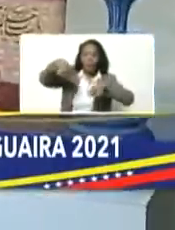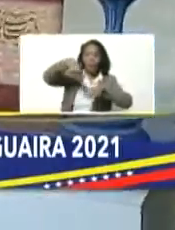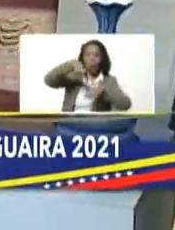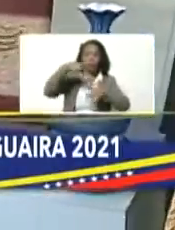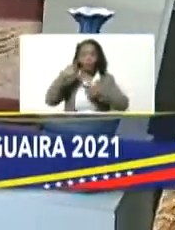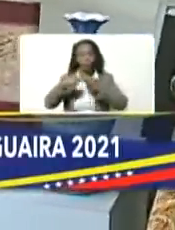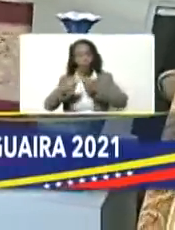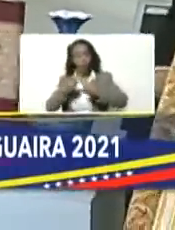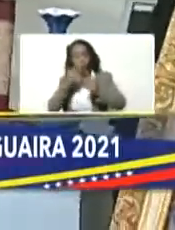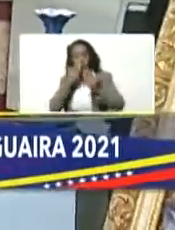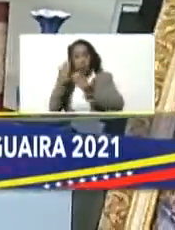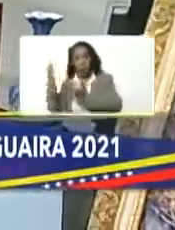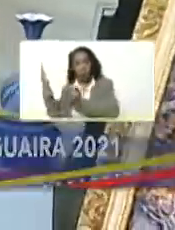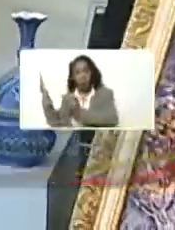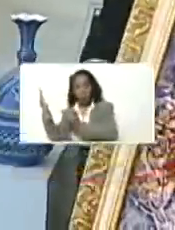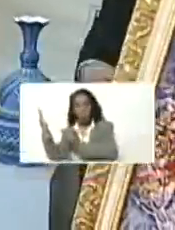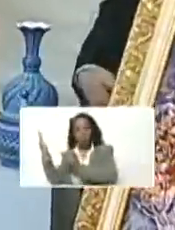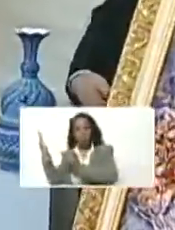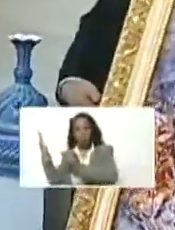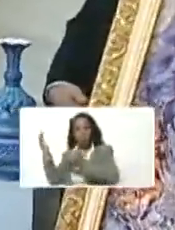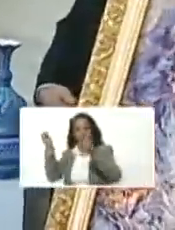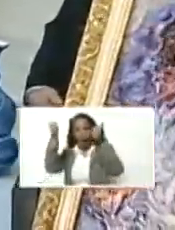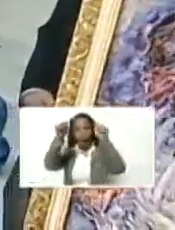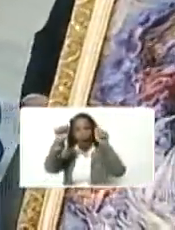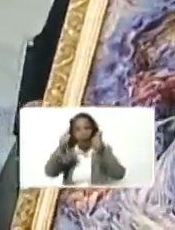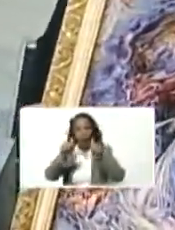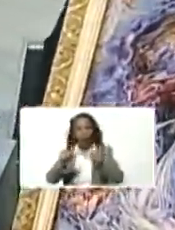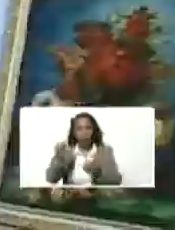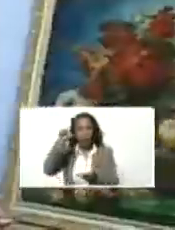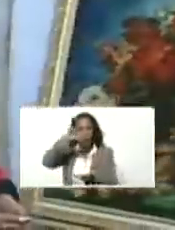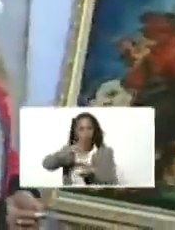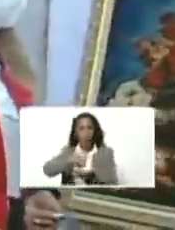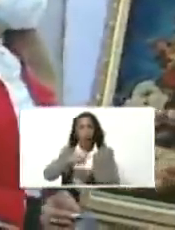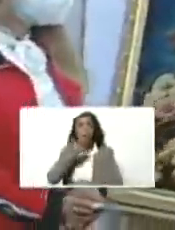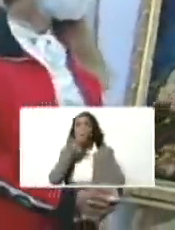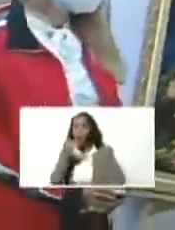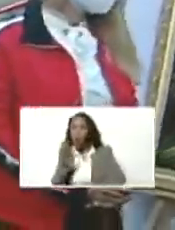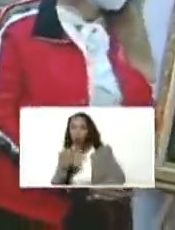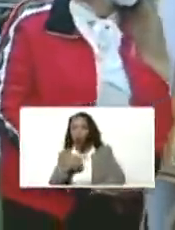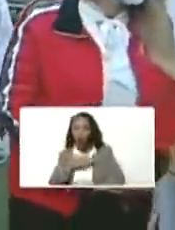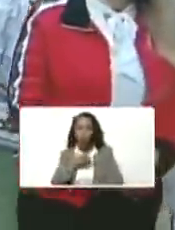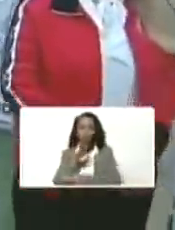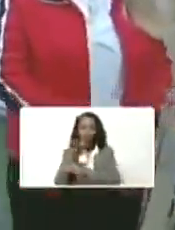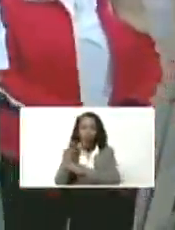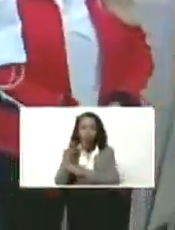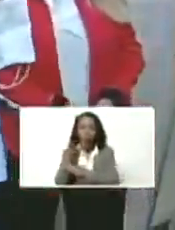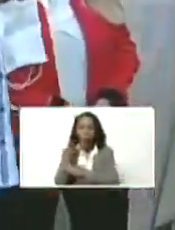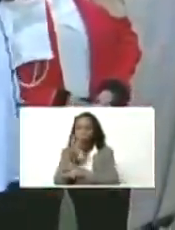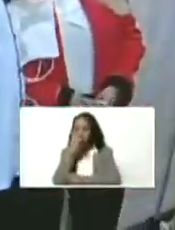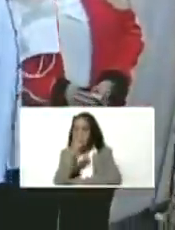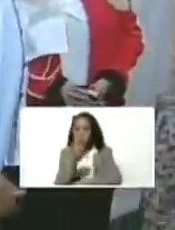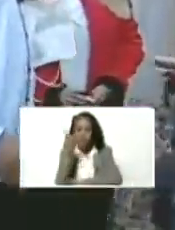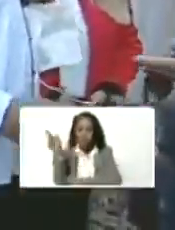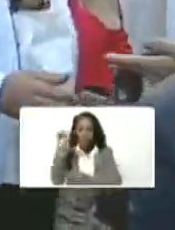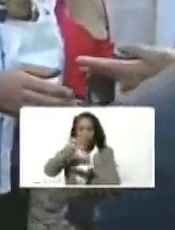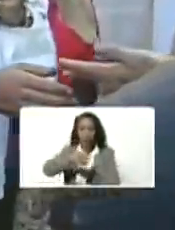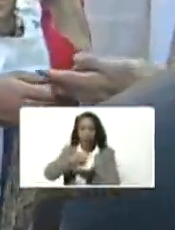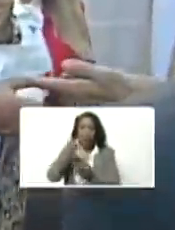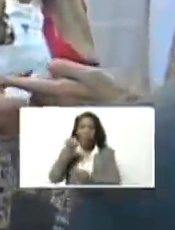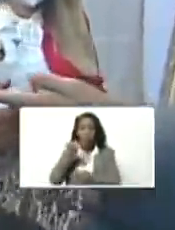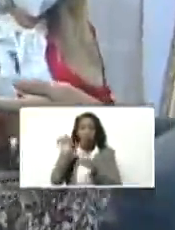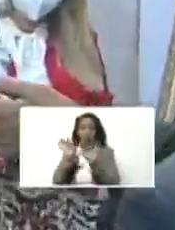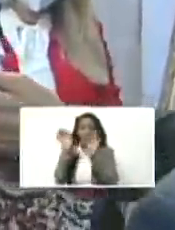bueno, artesanía, Irán. Pronto estaremos en la República Islámica de Irán. Me tiene un regalo aquí